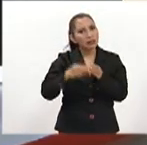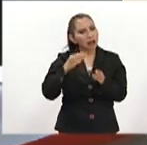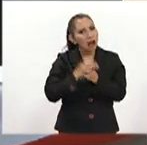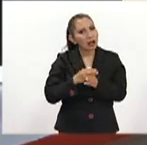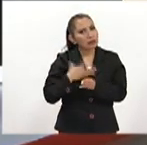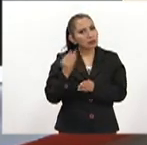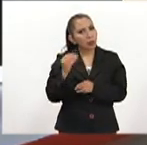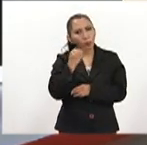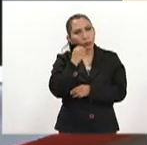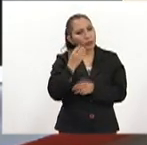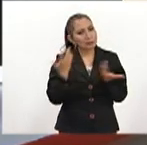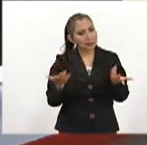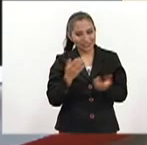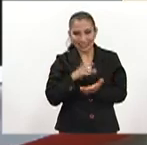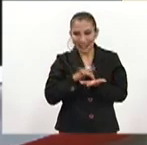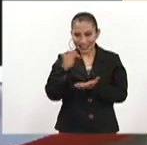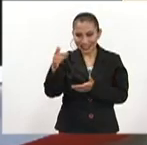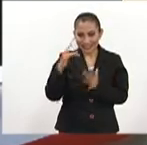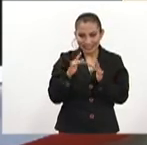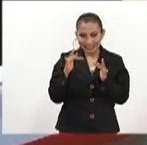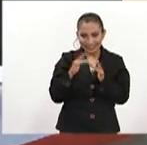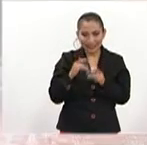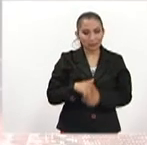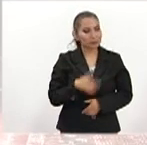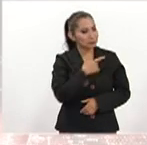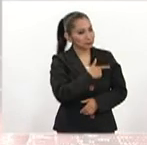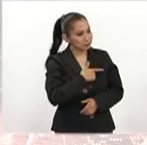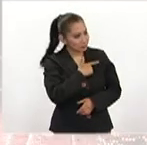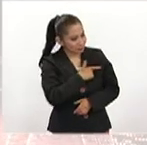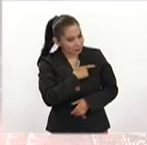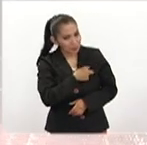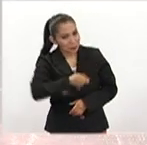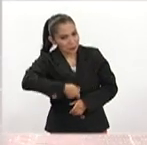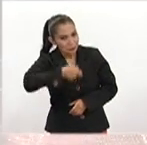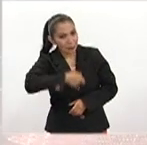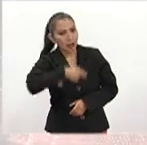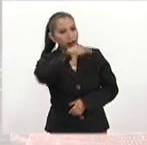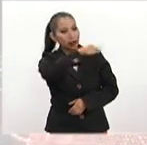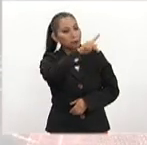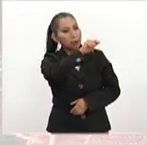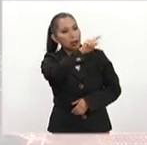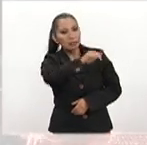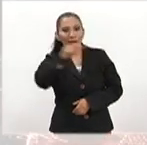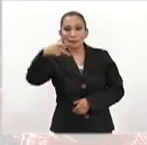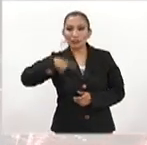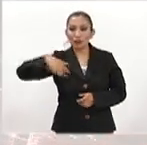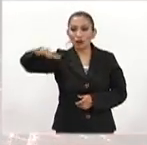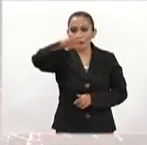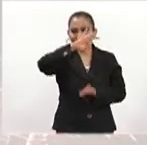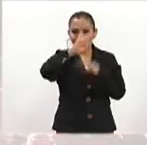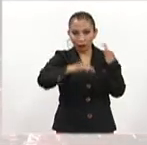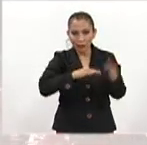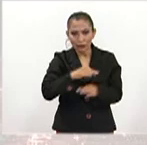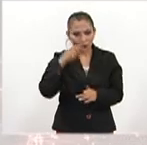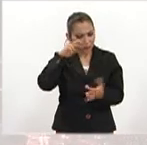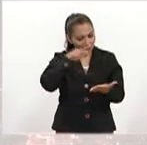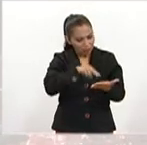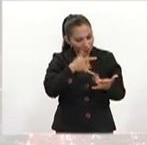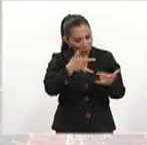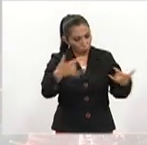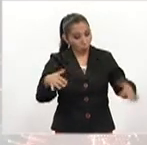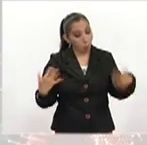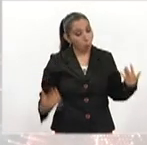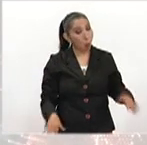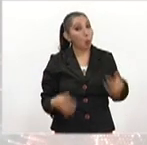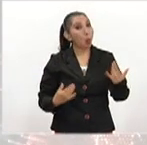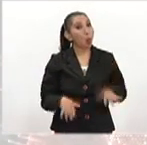gracias por estar con nosotros. Omar, todo un gusto saludarte a ti, a Pati y a tu auditorio. Al contrario, estaba leyendo tu biografía y realmente